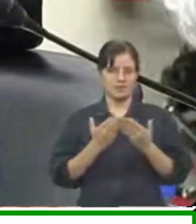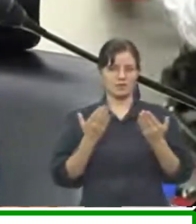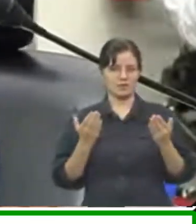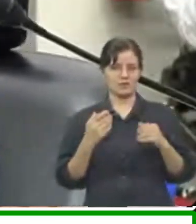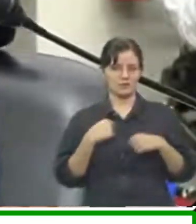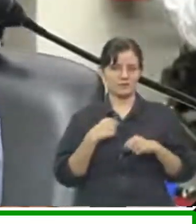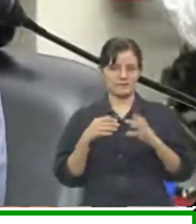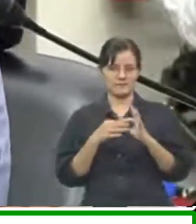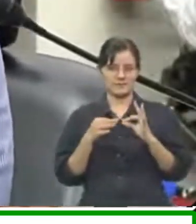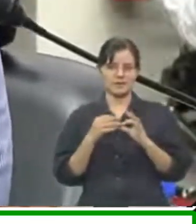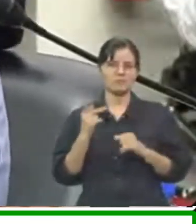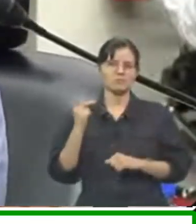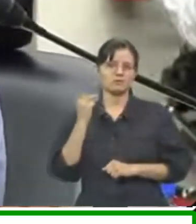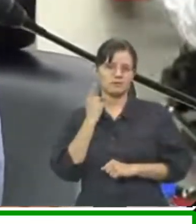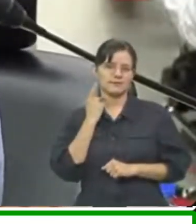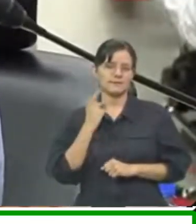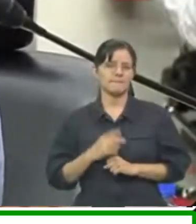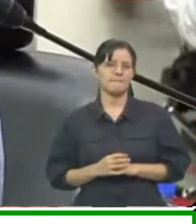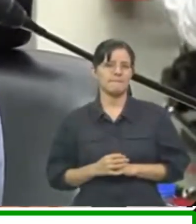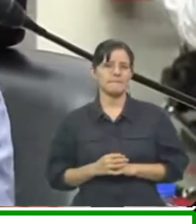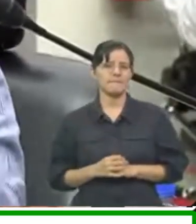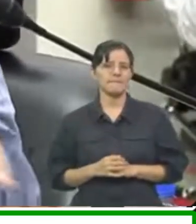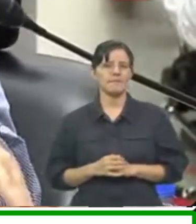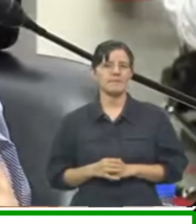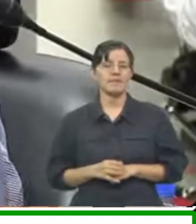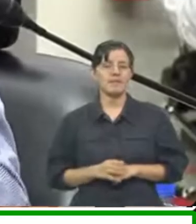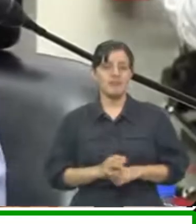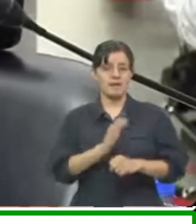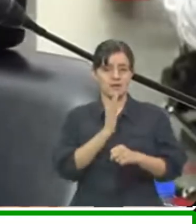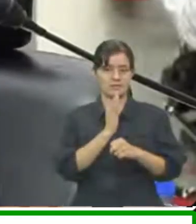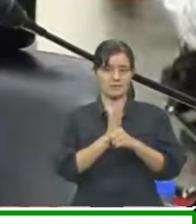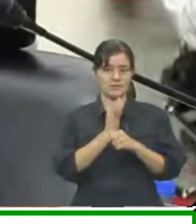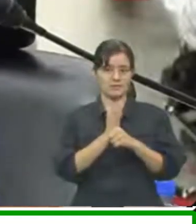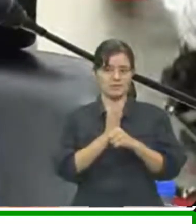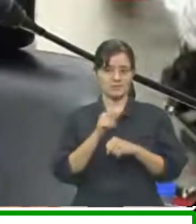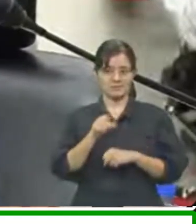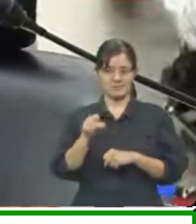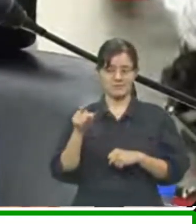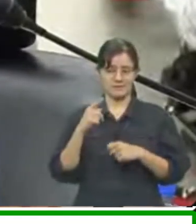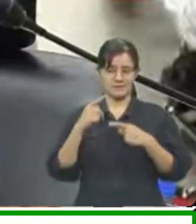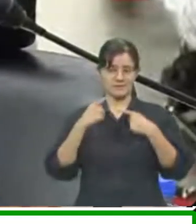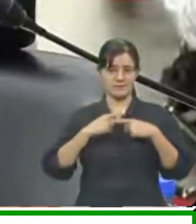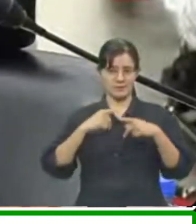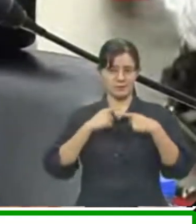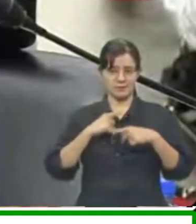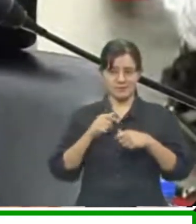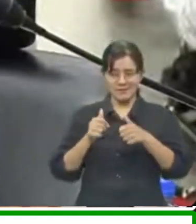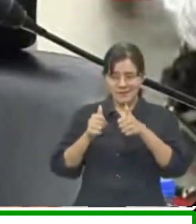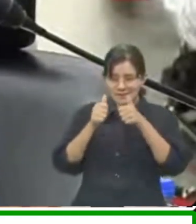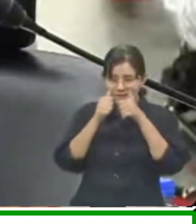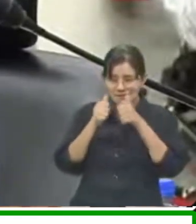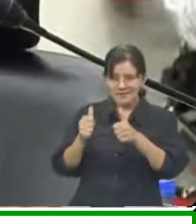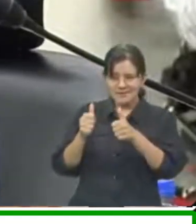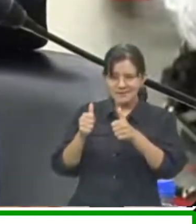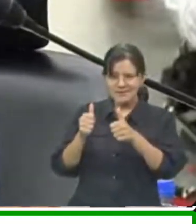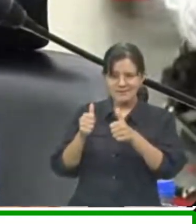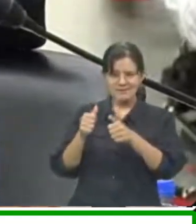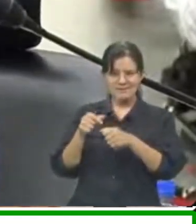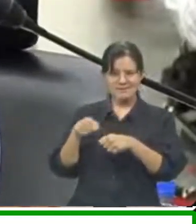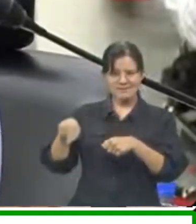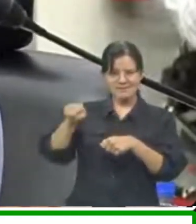política, yo lamento que no escuchemos aquí en la mesa a la oposición